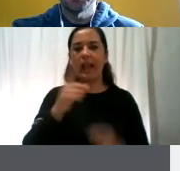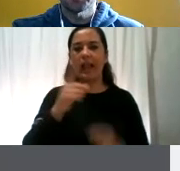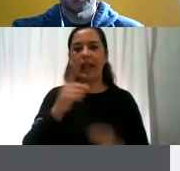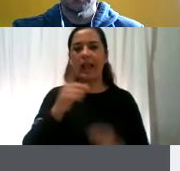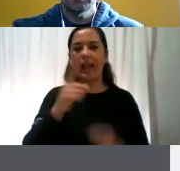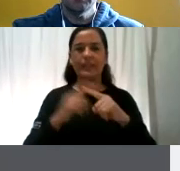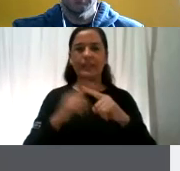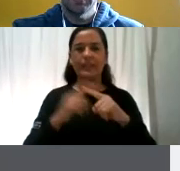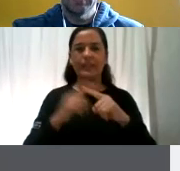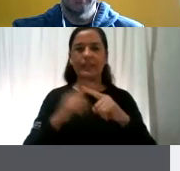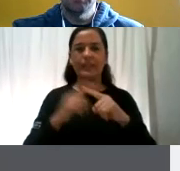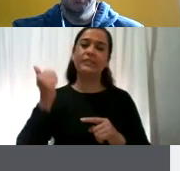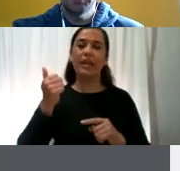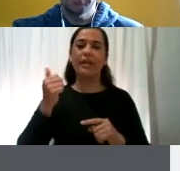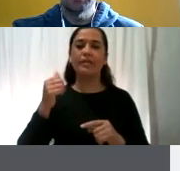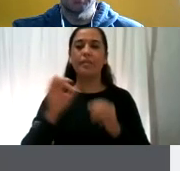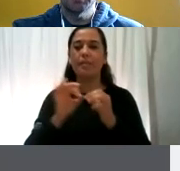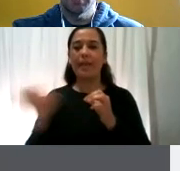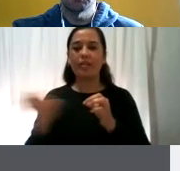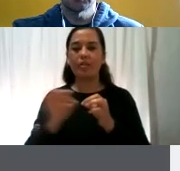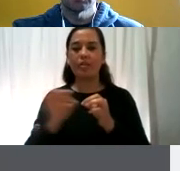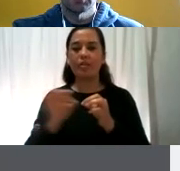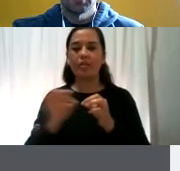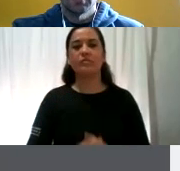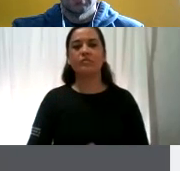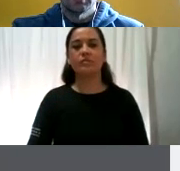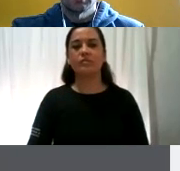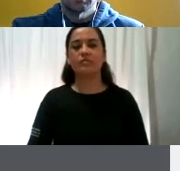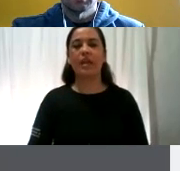metros, la divide en tres tramos.